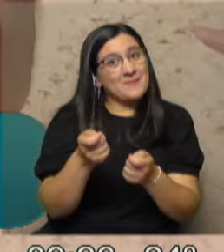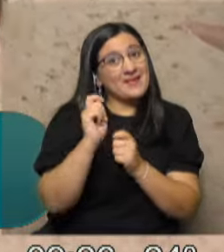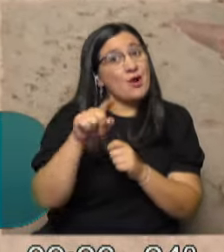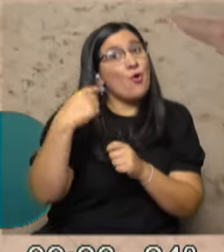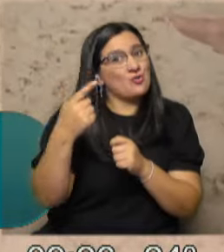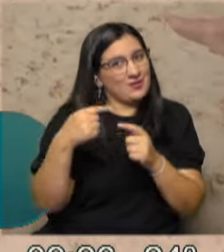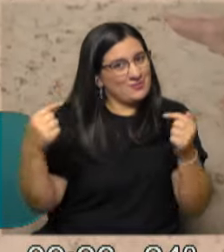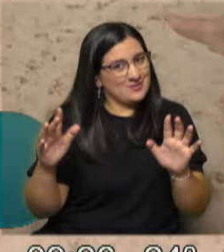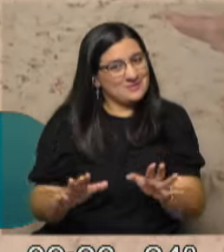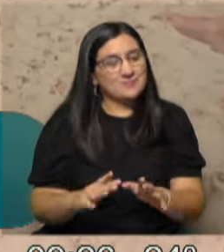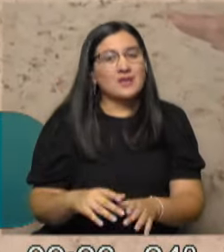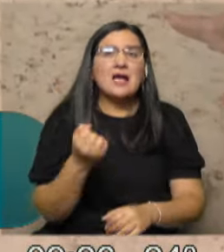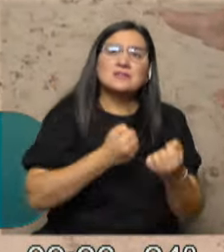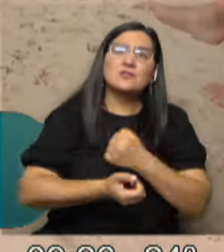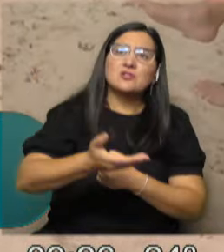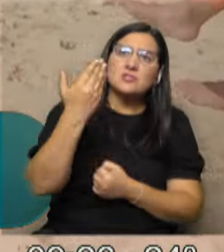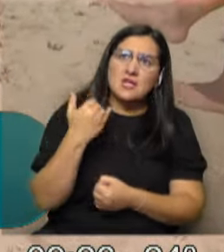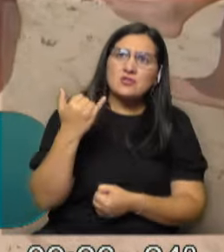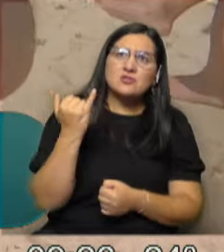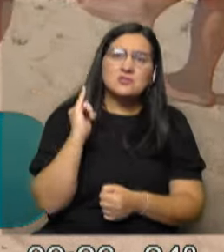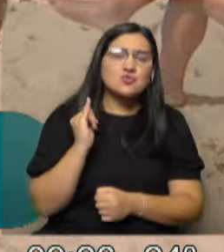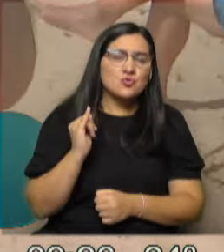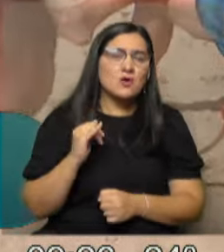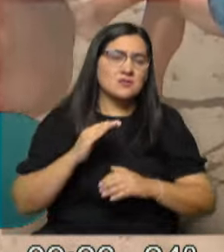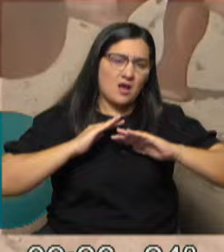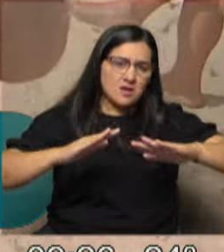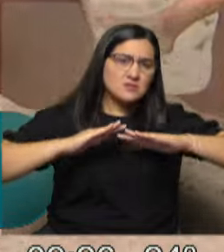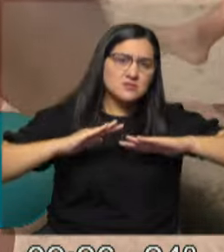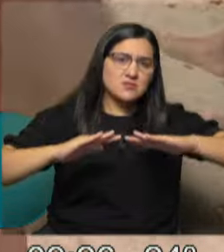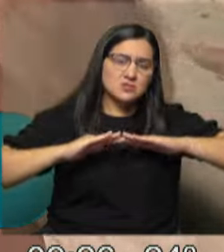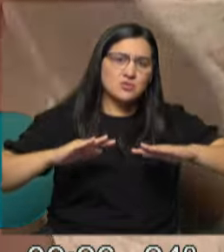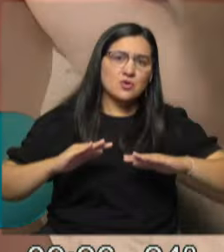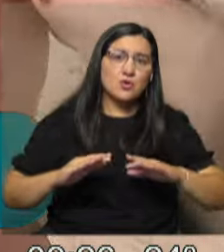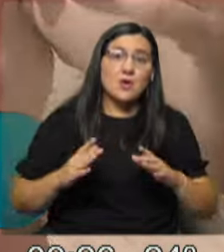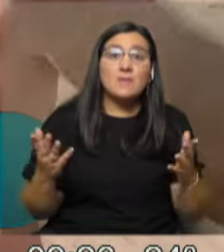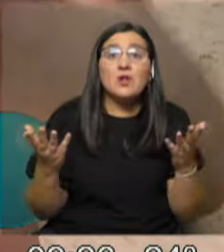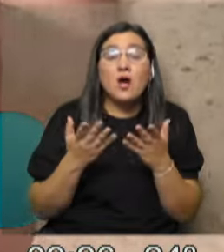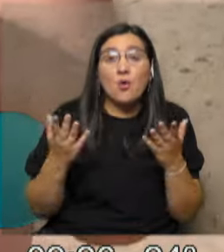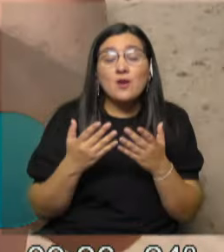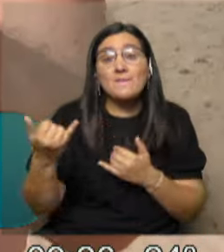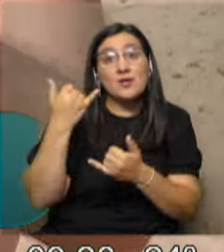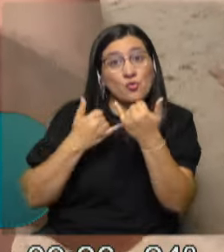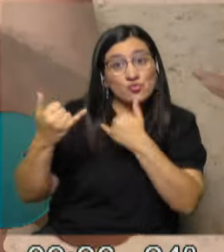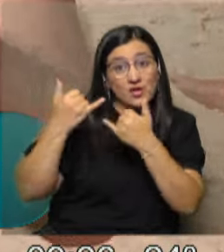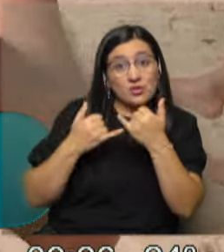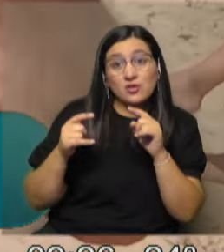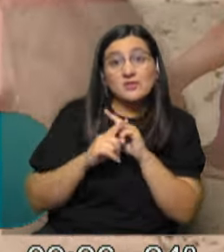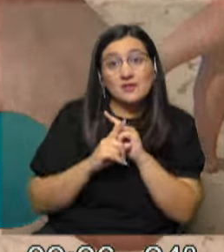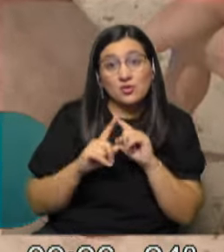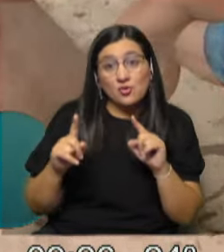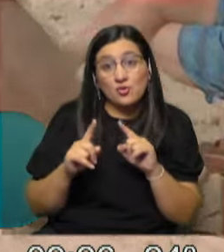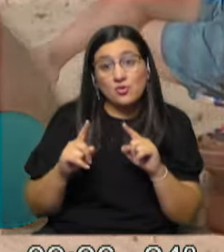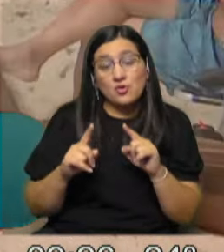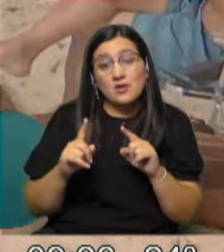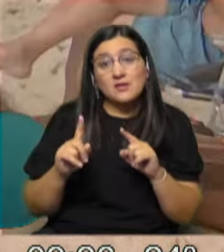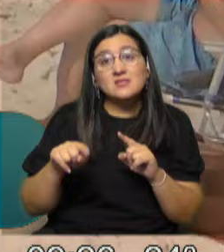digamos, ejercita o no? Hace unos años sí hacía acá, viste, hace unos 4 años y poco hacíamos acá. Pero ahora me enteré justamente de que no, viste, que está